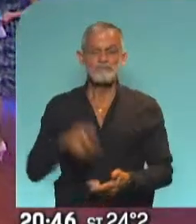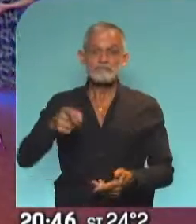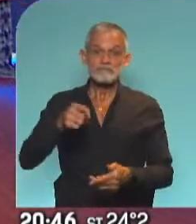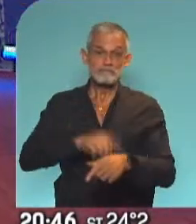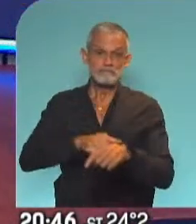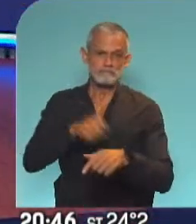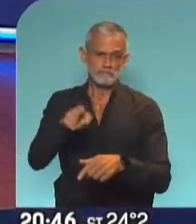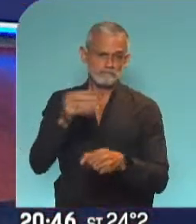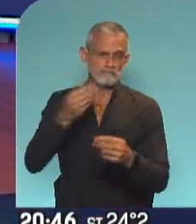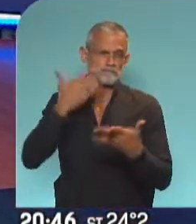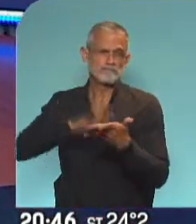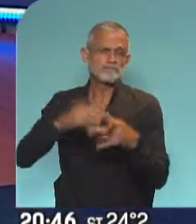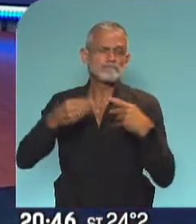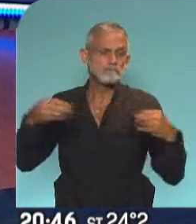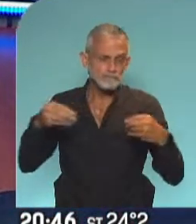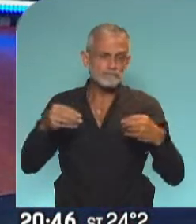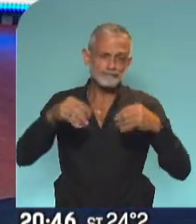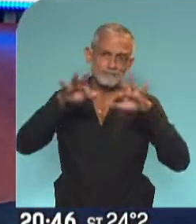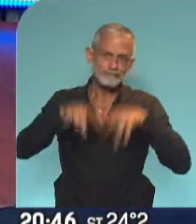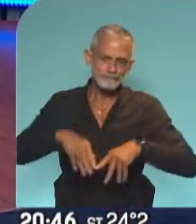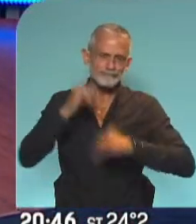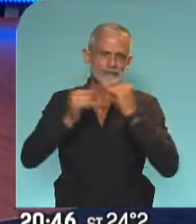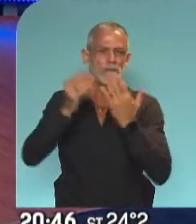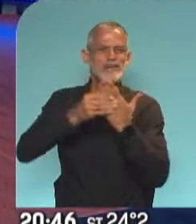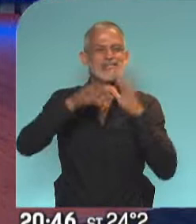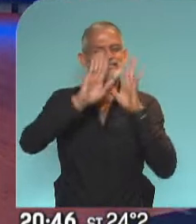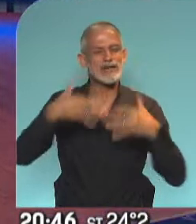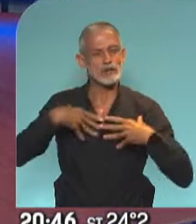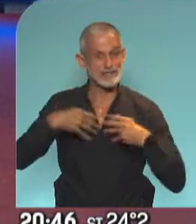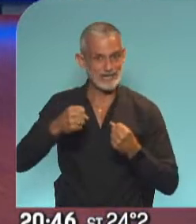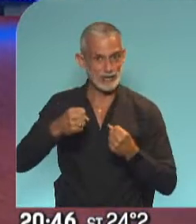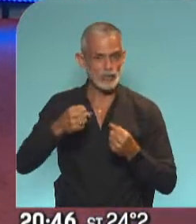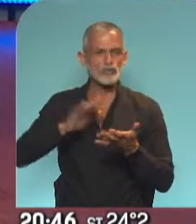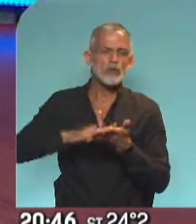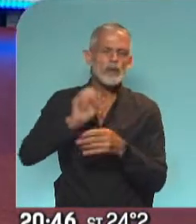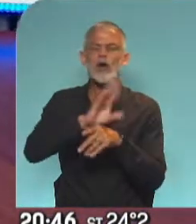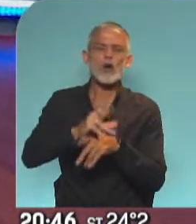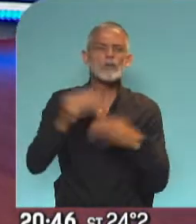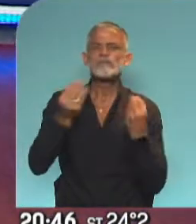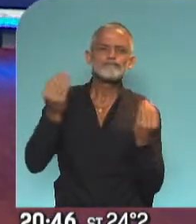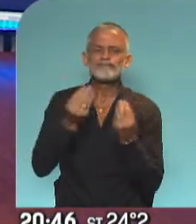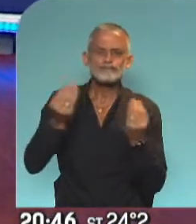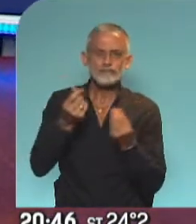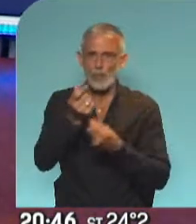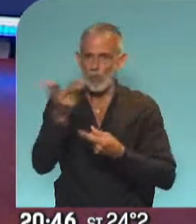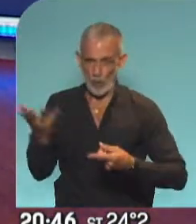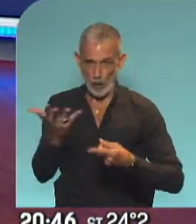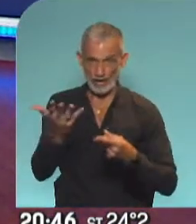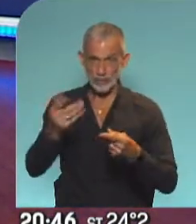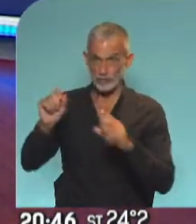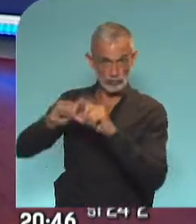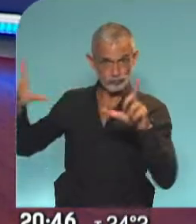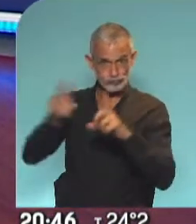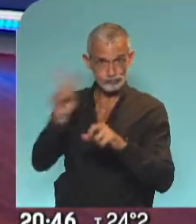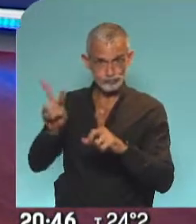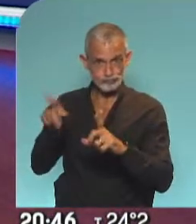Momento de hablar del parte que emite el Ministerio de Salud de la Nación con la situación de COVID en la República Argentina. Tenemos los resultados en placa, como